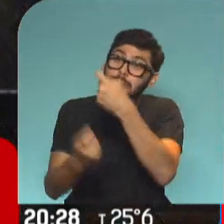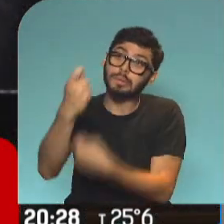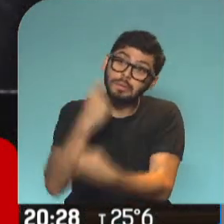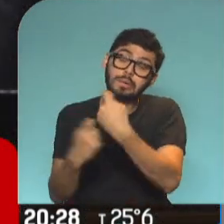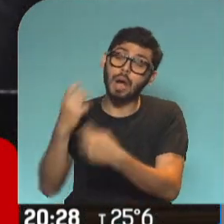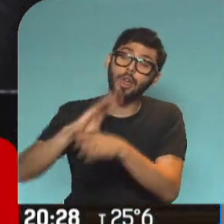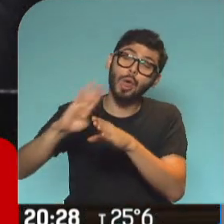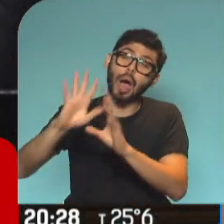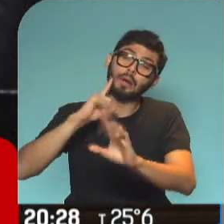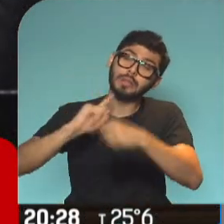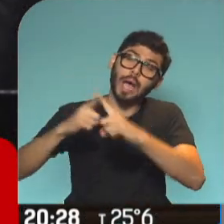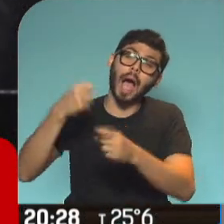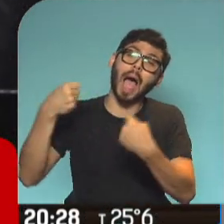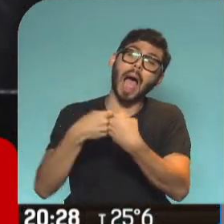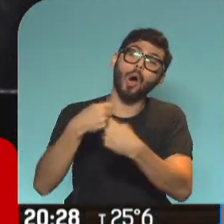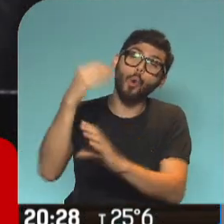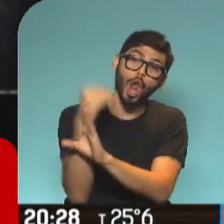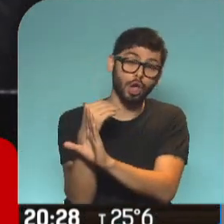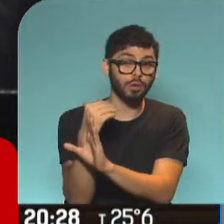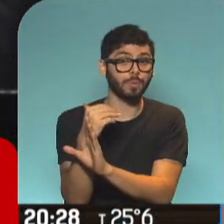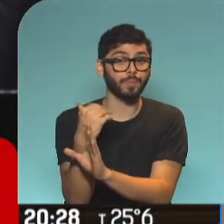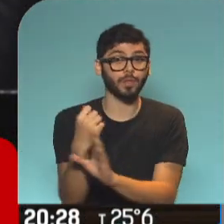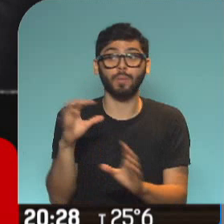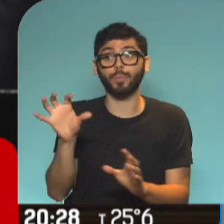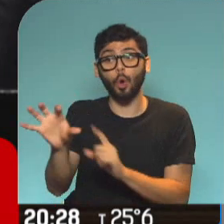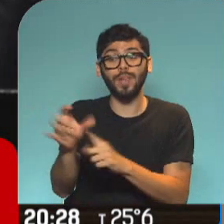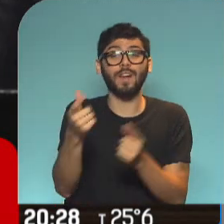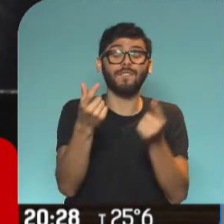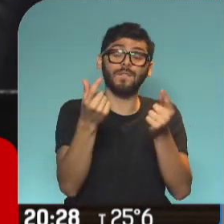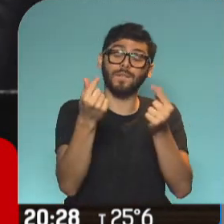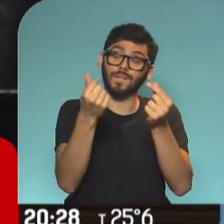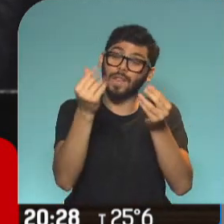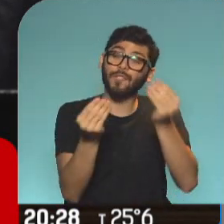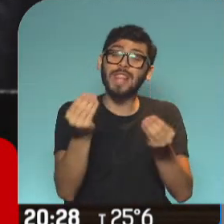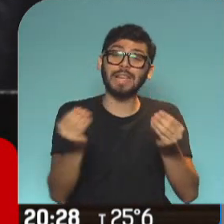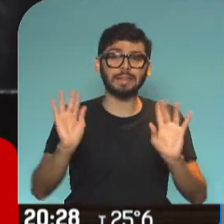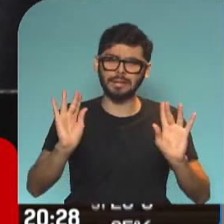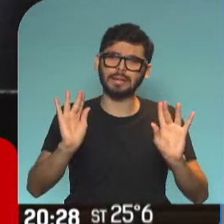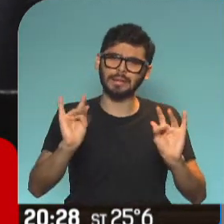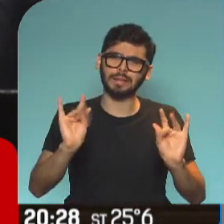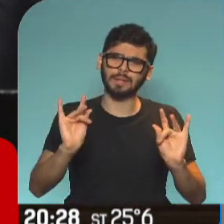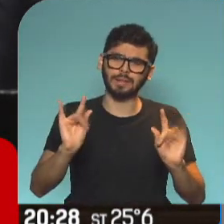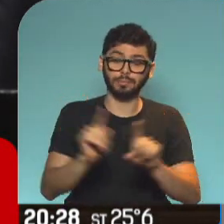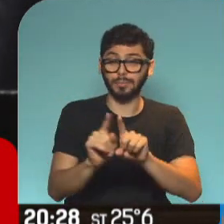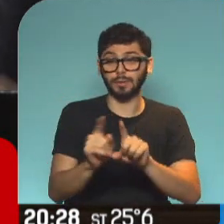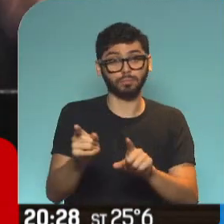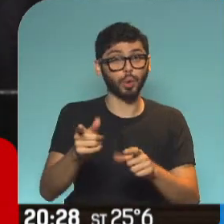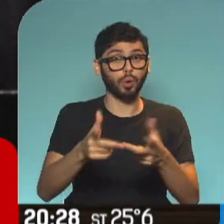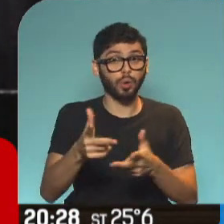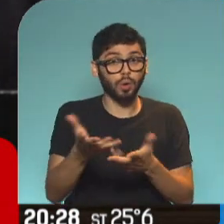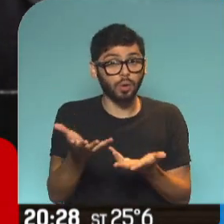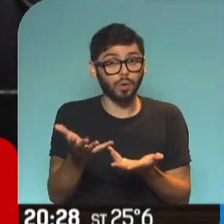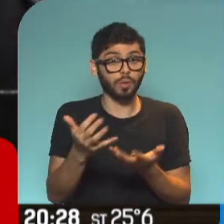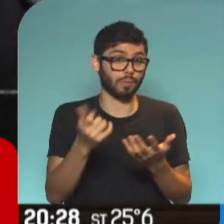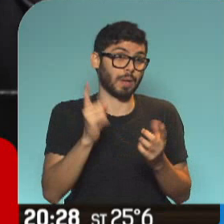renegociando para tratar de llegar a un acuerdo. Digo, la situación financiera de la provincia es complicada, es complicada por lo que decíamos a propósito de los puntos